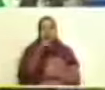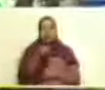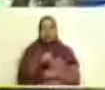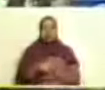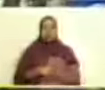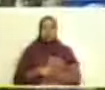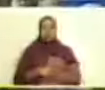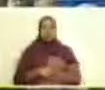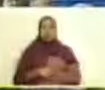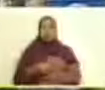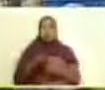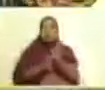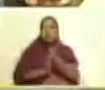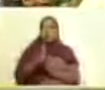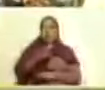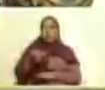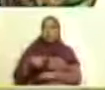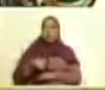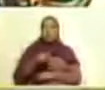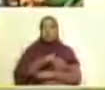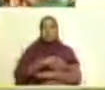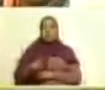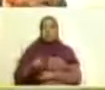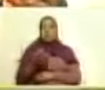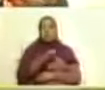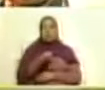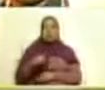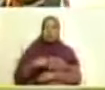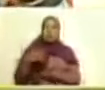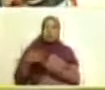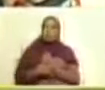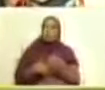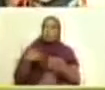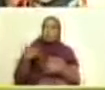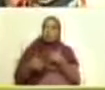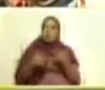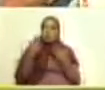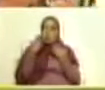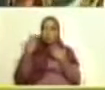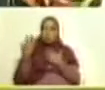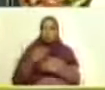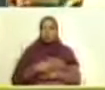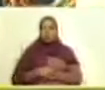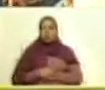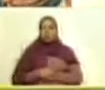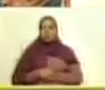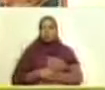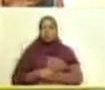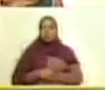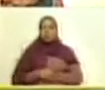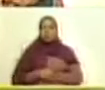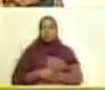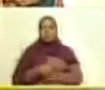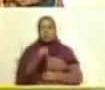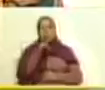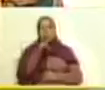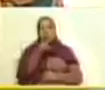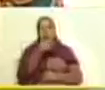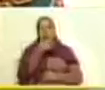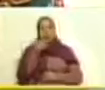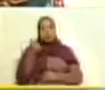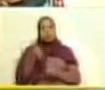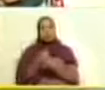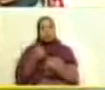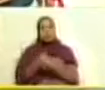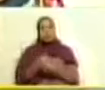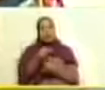Y podemos avanzar y debemos avanzar en la salvación del planeta, en la mitigación de la emergencia